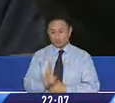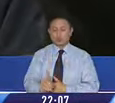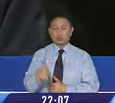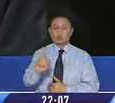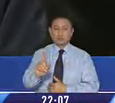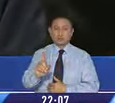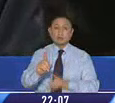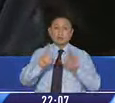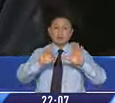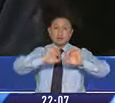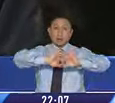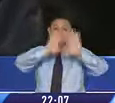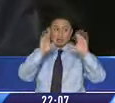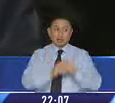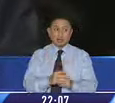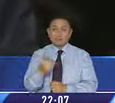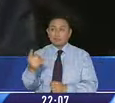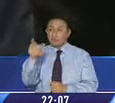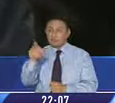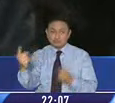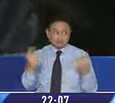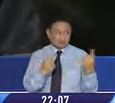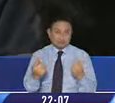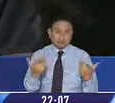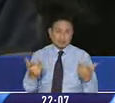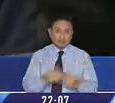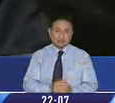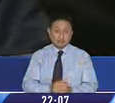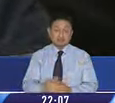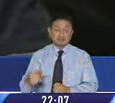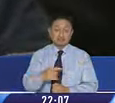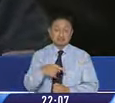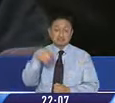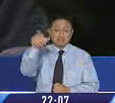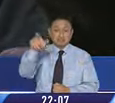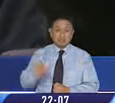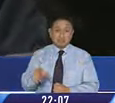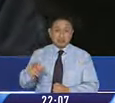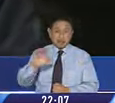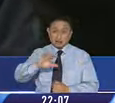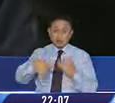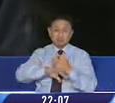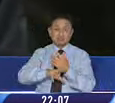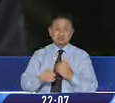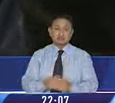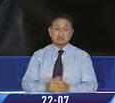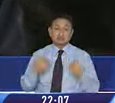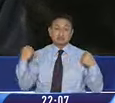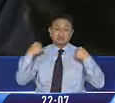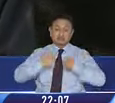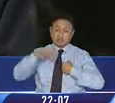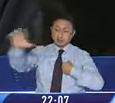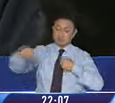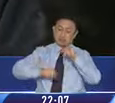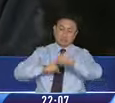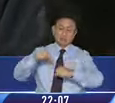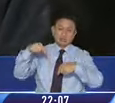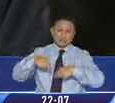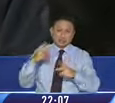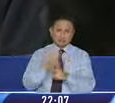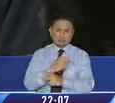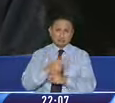era 6 de la mañana, no había mucha gente y se dieron el gusto de quitarle todo, hasta los útiles. O sea, la inseguridad